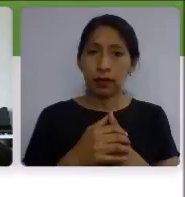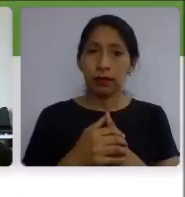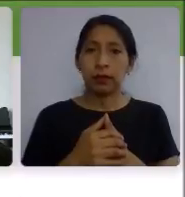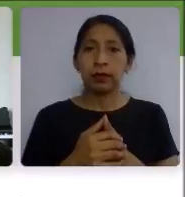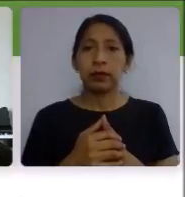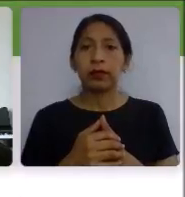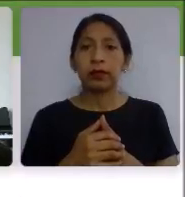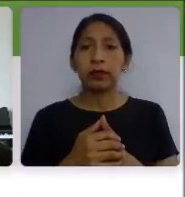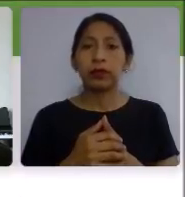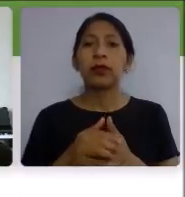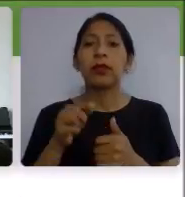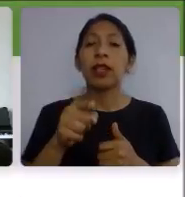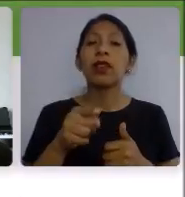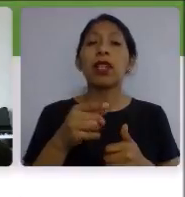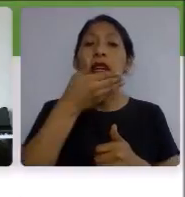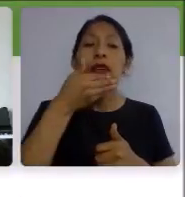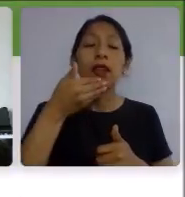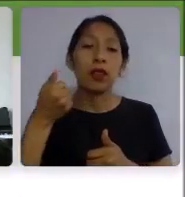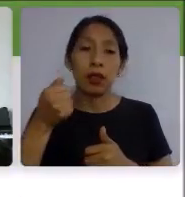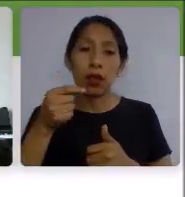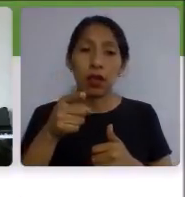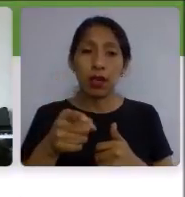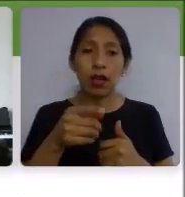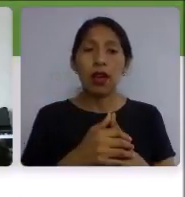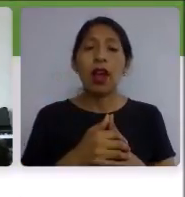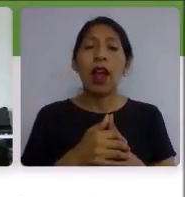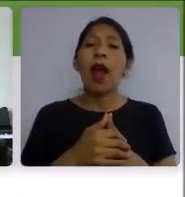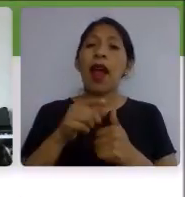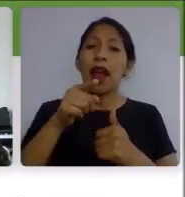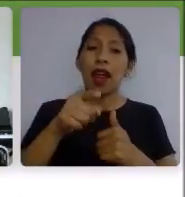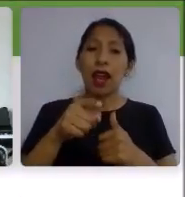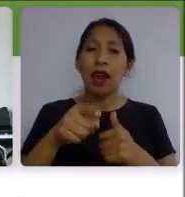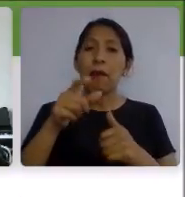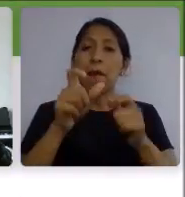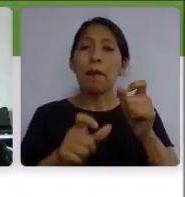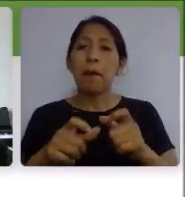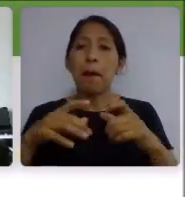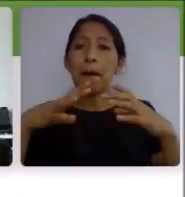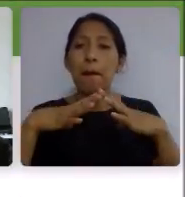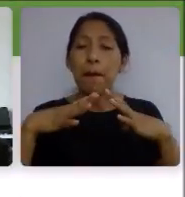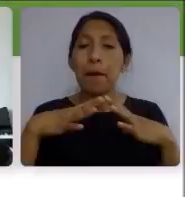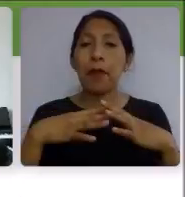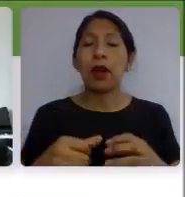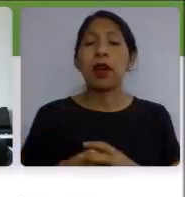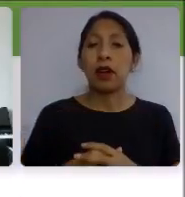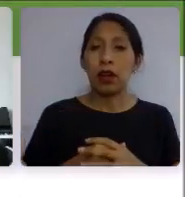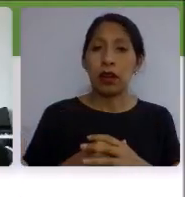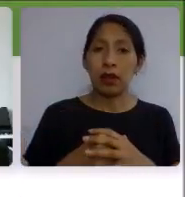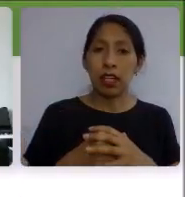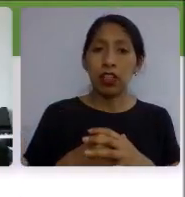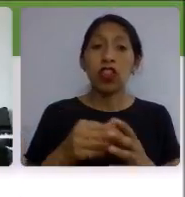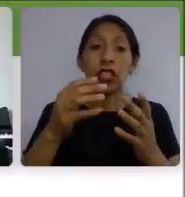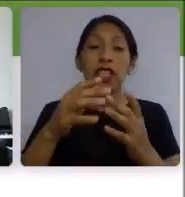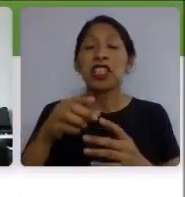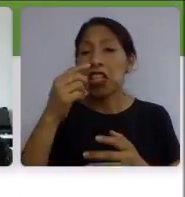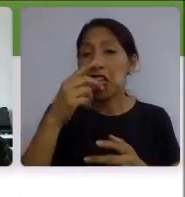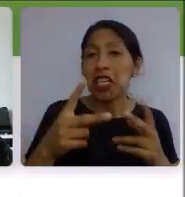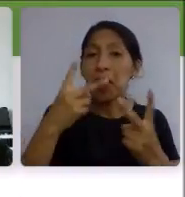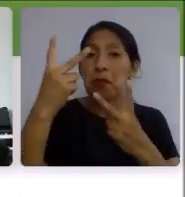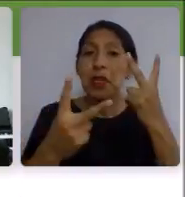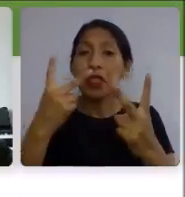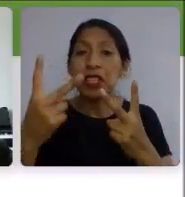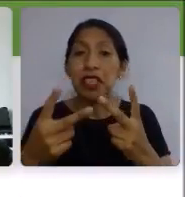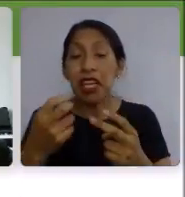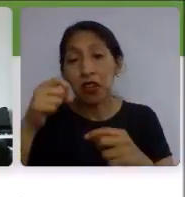¿Sería este nuestro público vacacionista, probablemente? Estaría visitando a Latinoamérica en los próximos 12